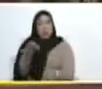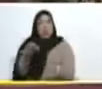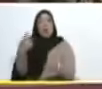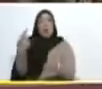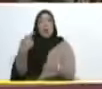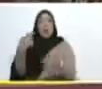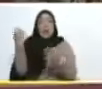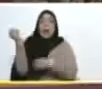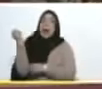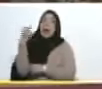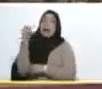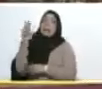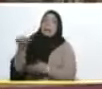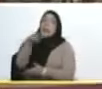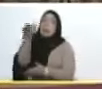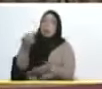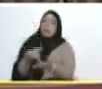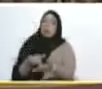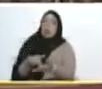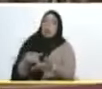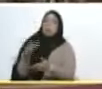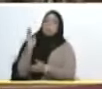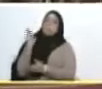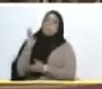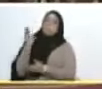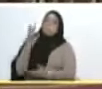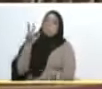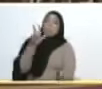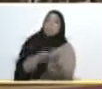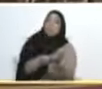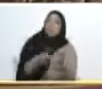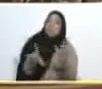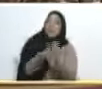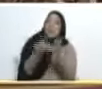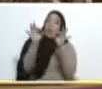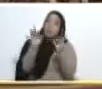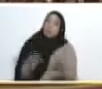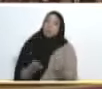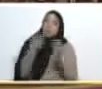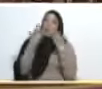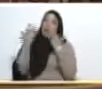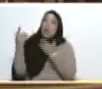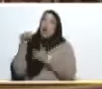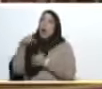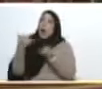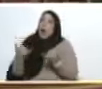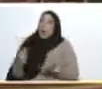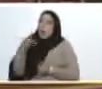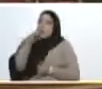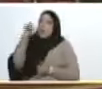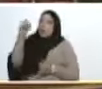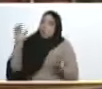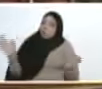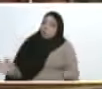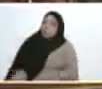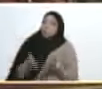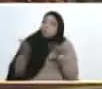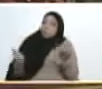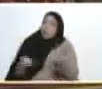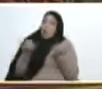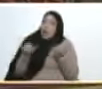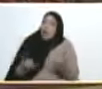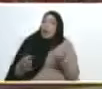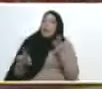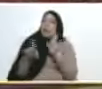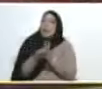sancionada por la Asamblea Nacional, a los efectos de que usted se encargue de la promulgación para que entre en vigor la